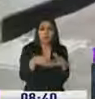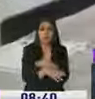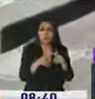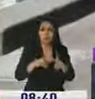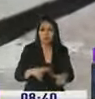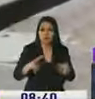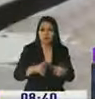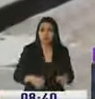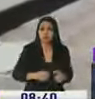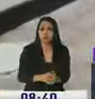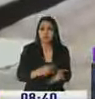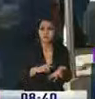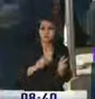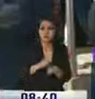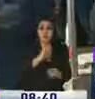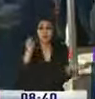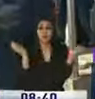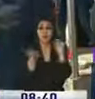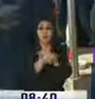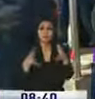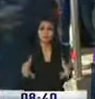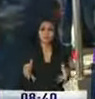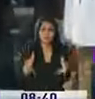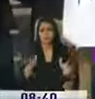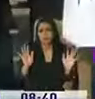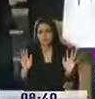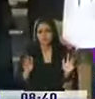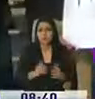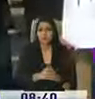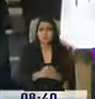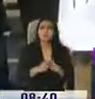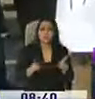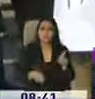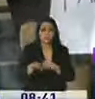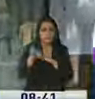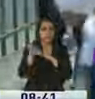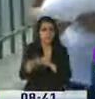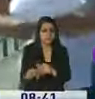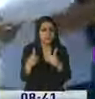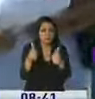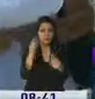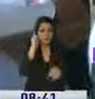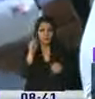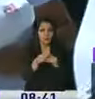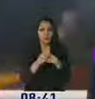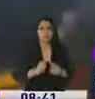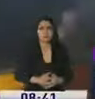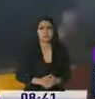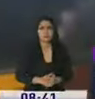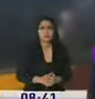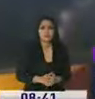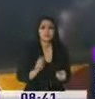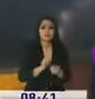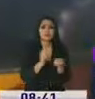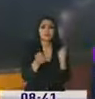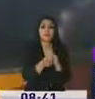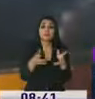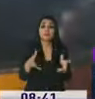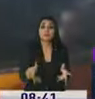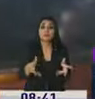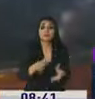a que se cambie a todos los docentes. Otros, por supuesto, sí respaldan esas medidas. El cambio de profesores nos